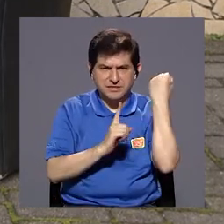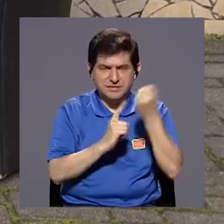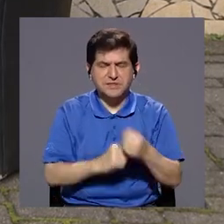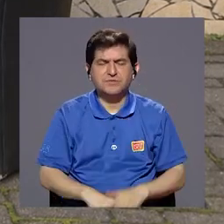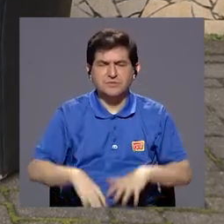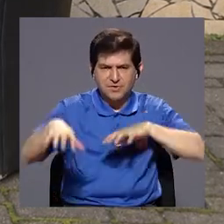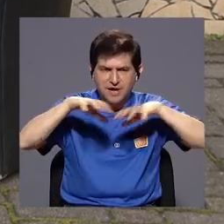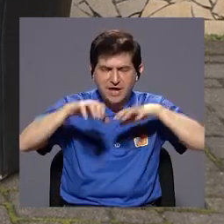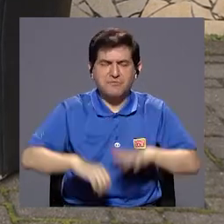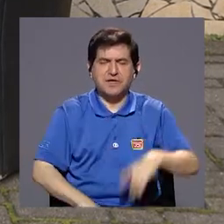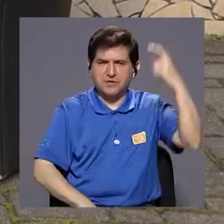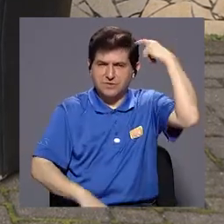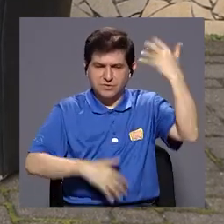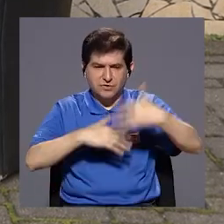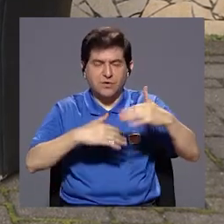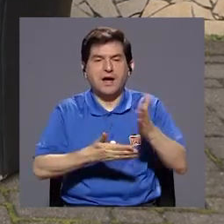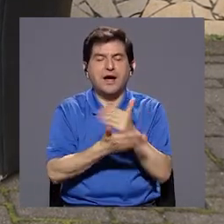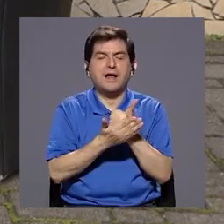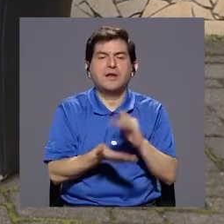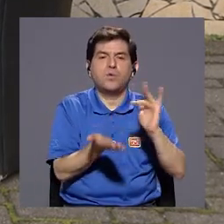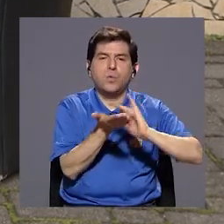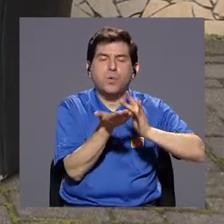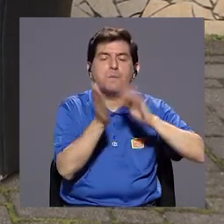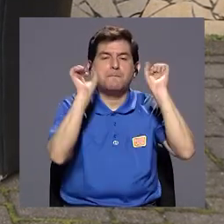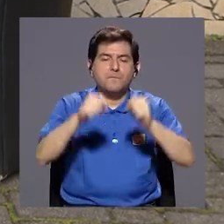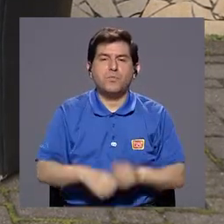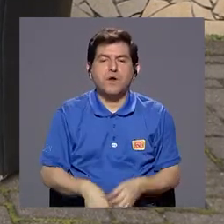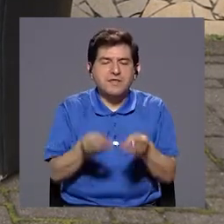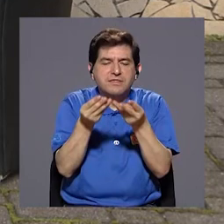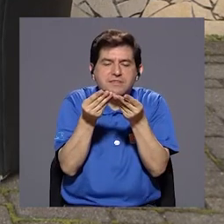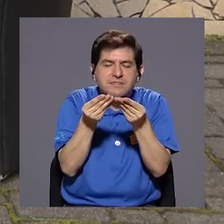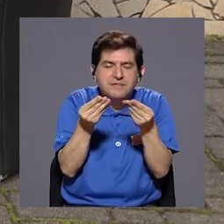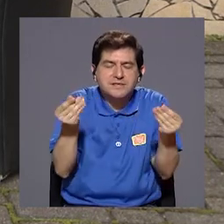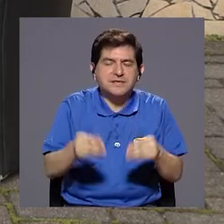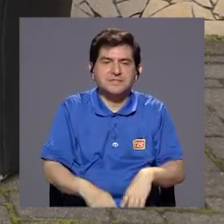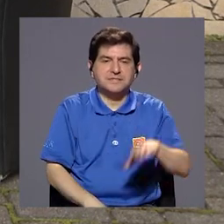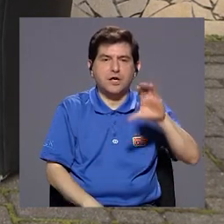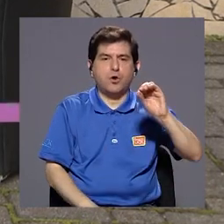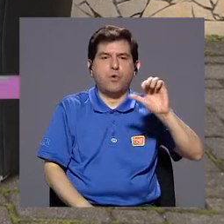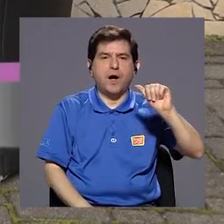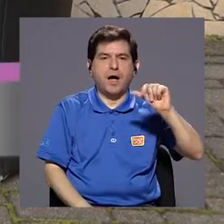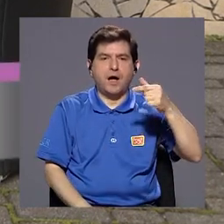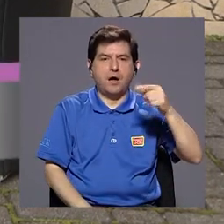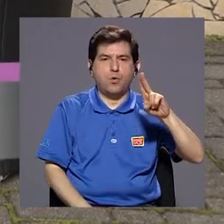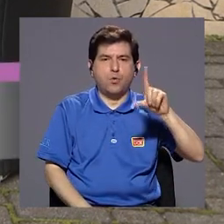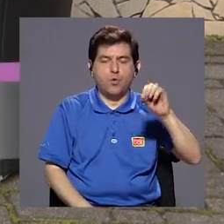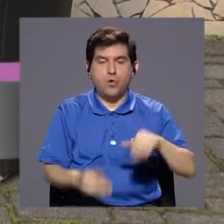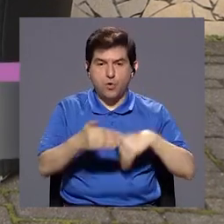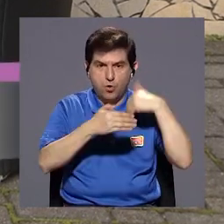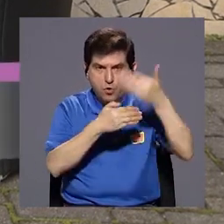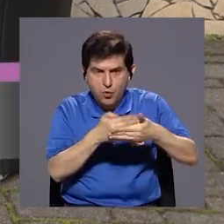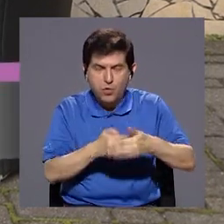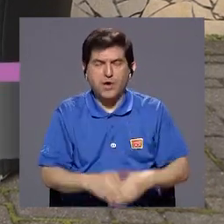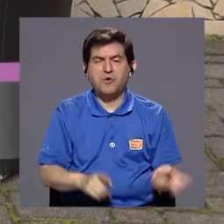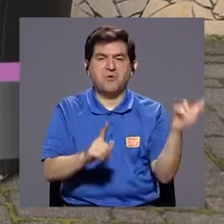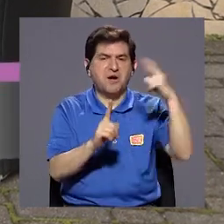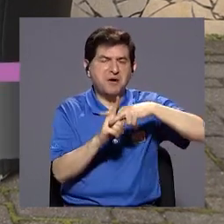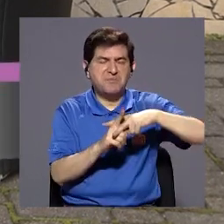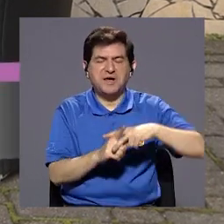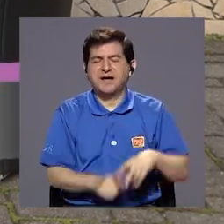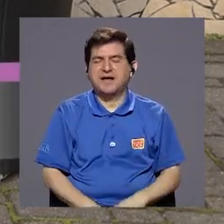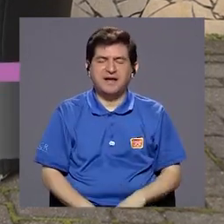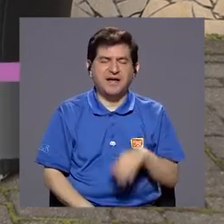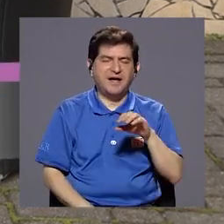cerebrovascular es cuando podemos poner algunos medicamentos que pueden deshacer el coagulito. Después de ese tiempo, la probabilidad de que yo ponga ese medicamento